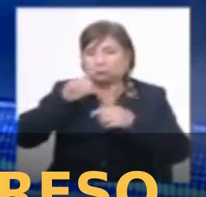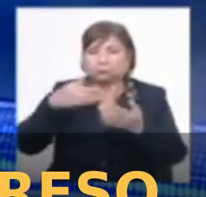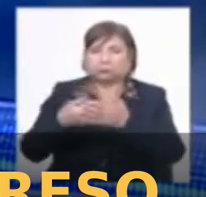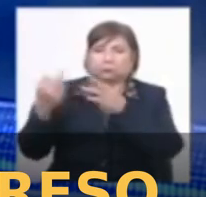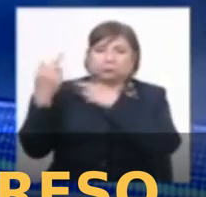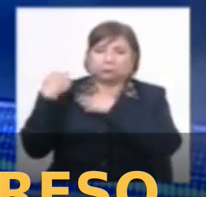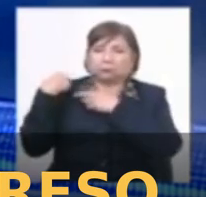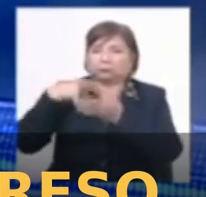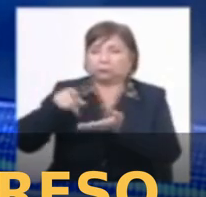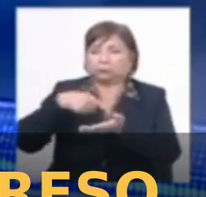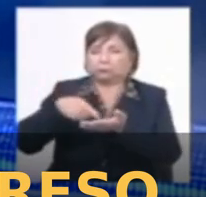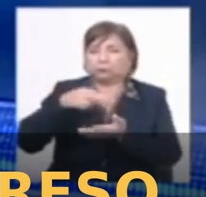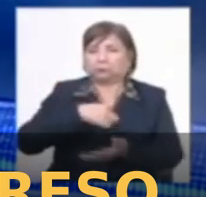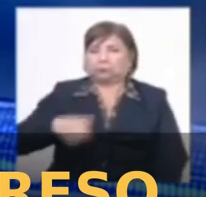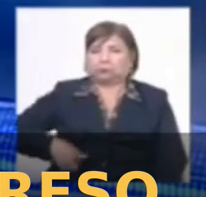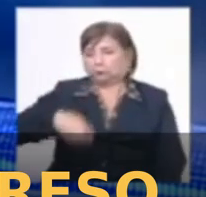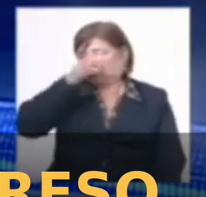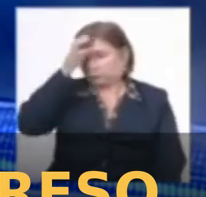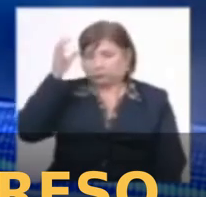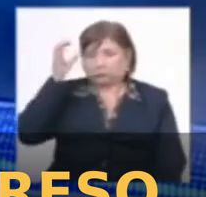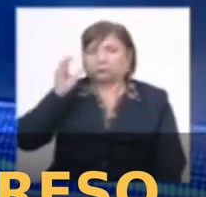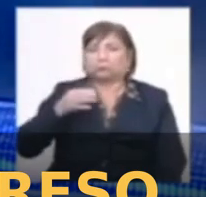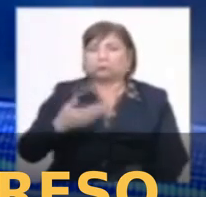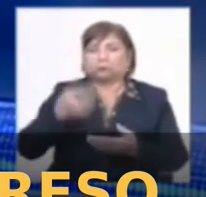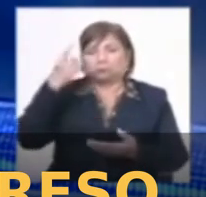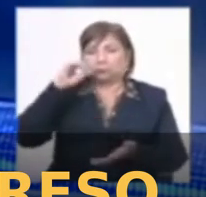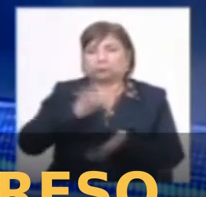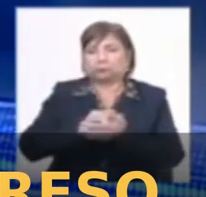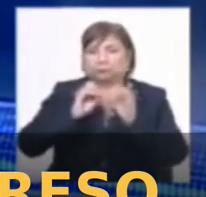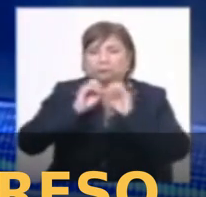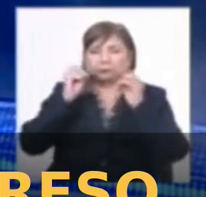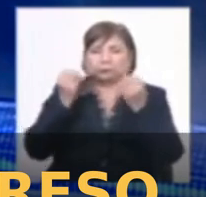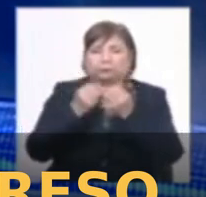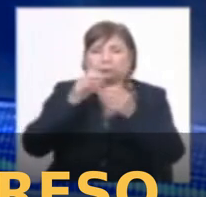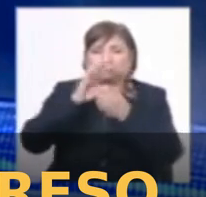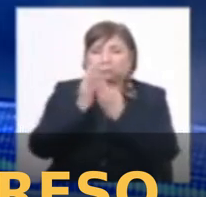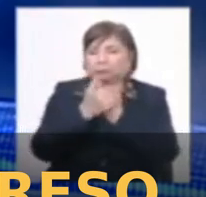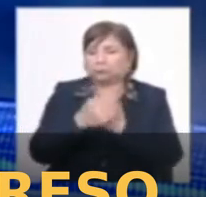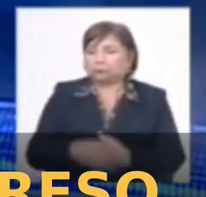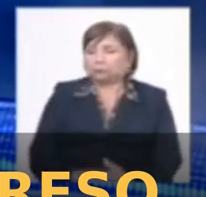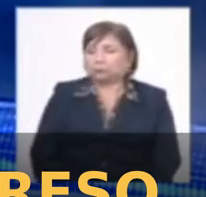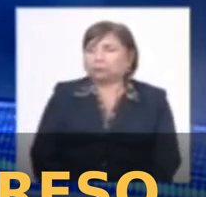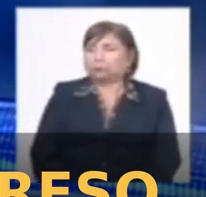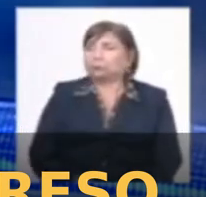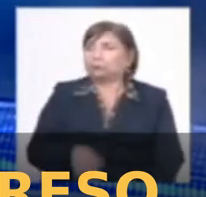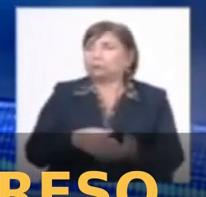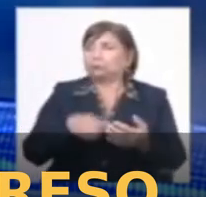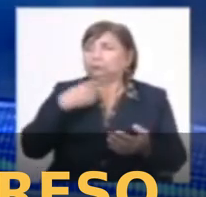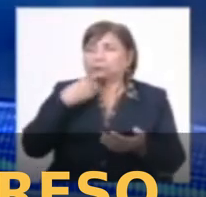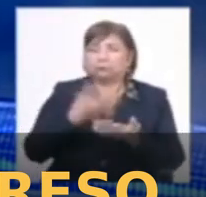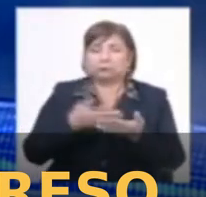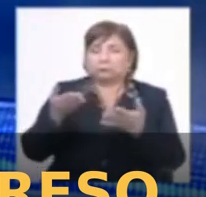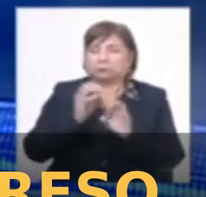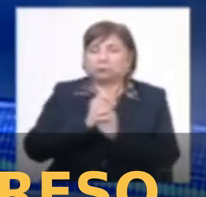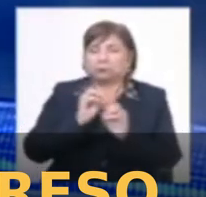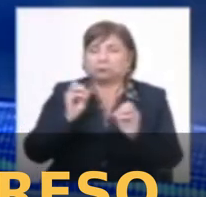encargo del presidente Pedro Castillo para realizar estos encubrimientos. Ella dijo que no llevó nada y